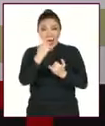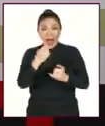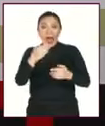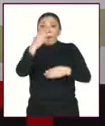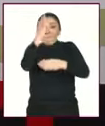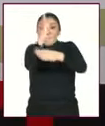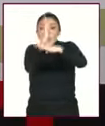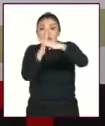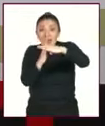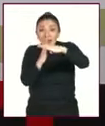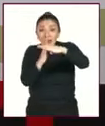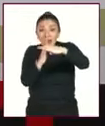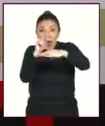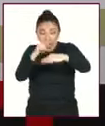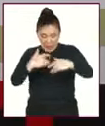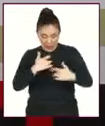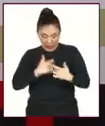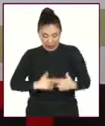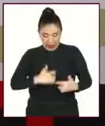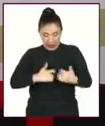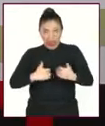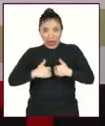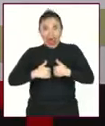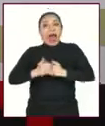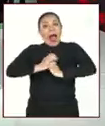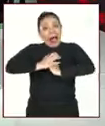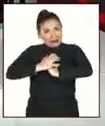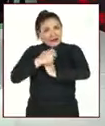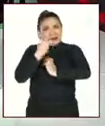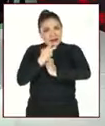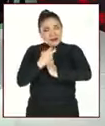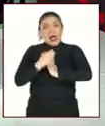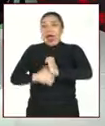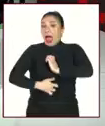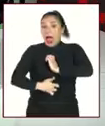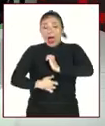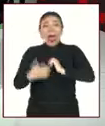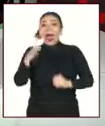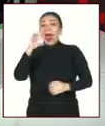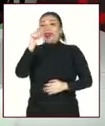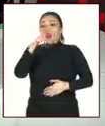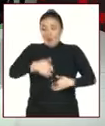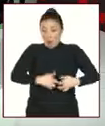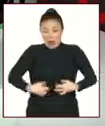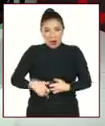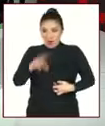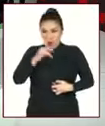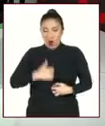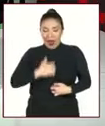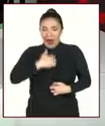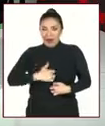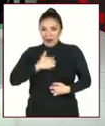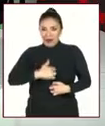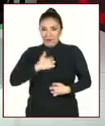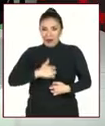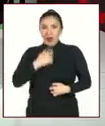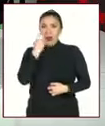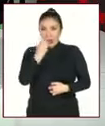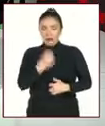y damos las compresiones. En medio del pecho. Así es. Antes de llegar a la boca del estómago. Así ¿no? es. Perfecto. Pues es